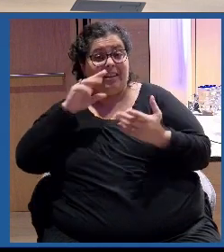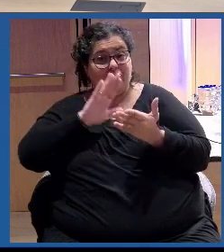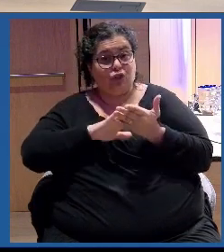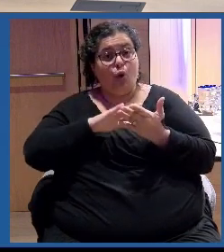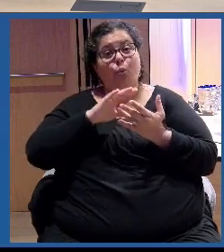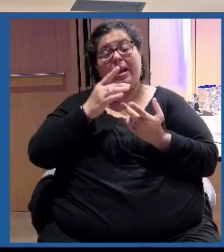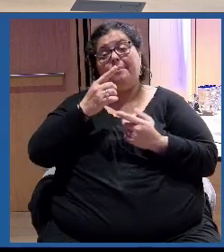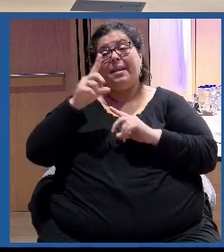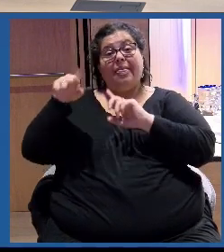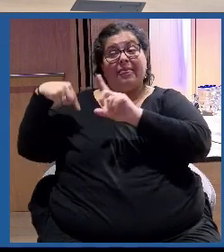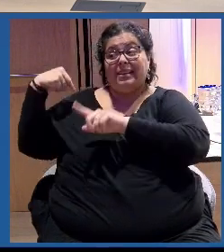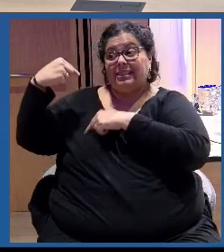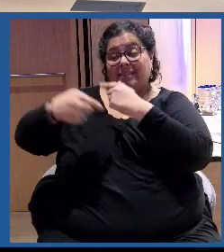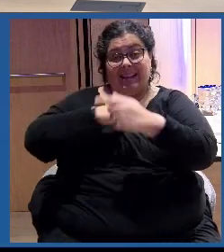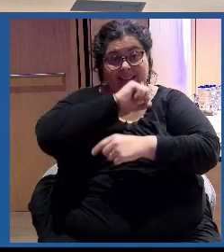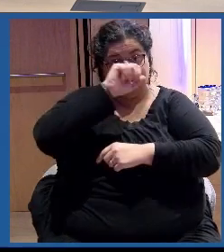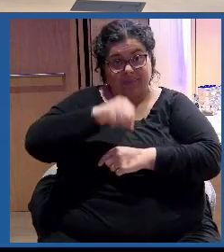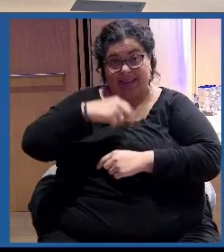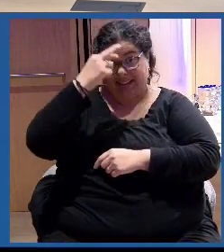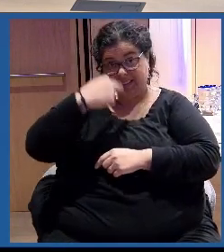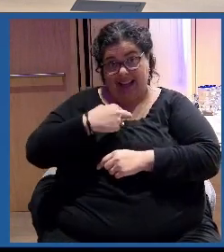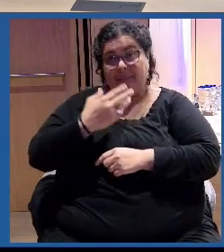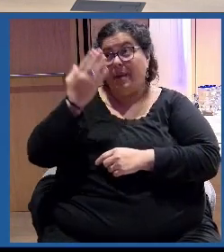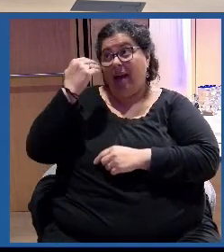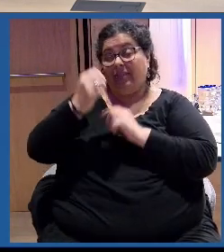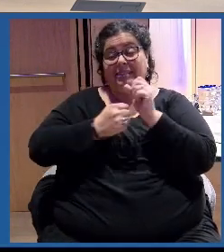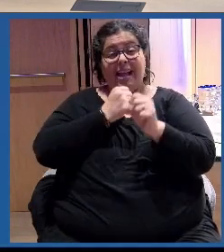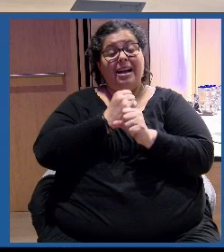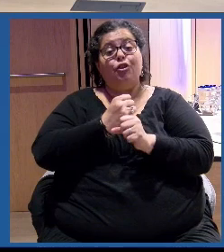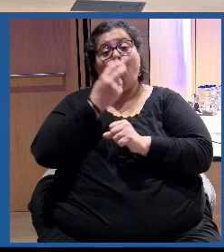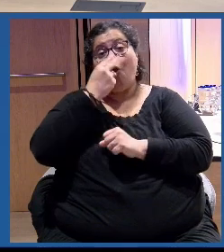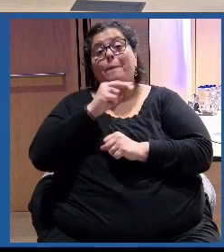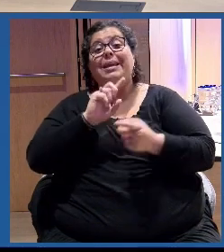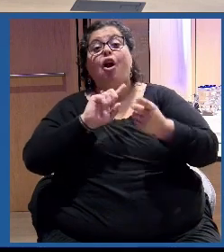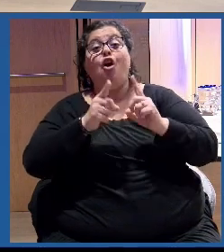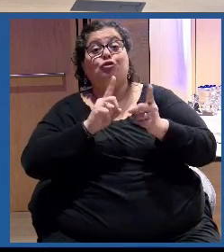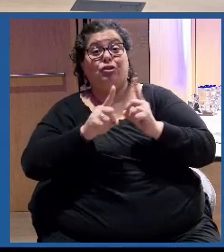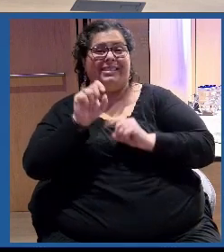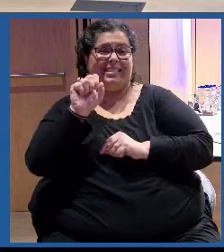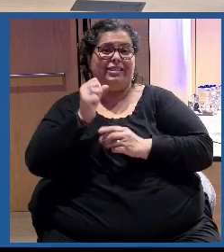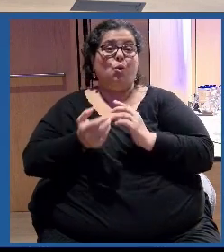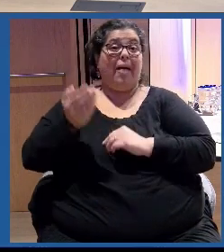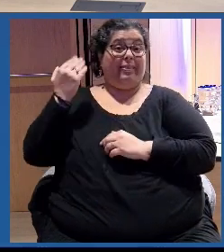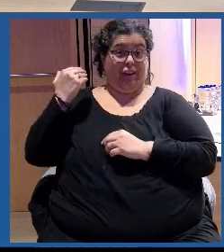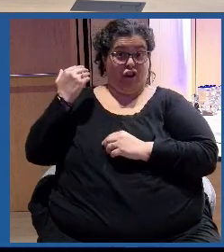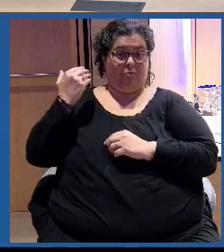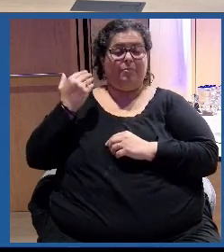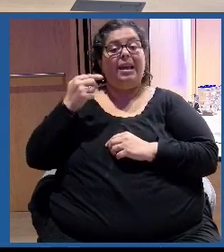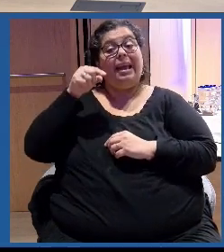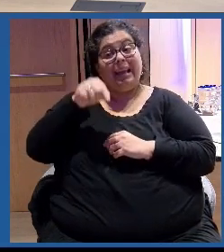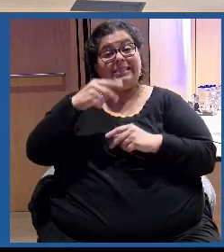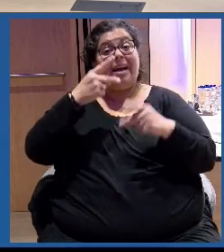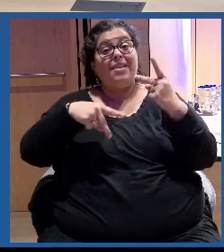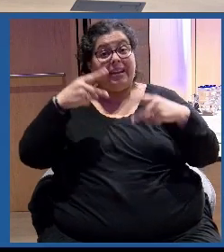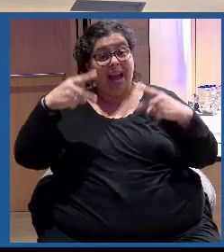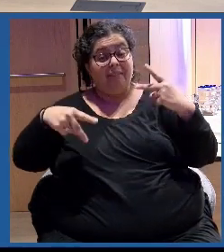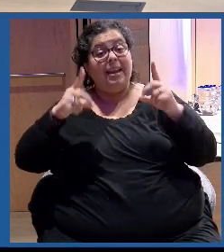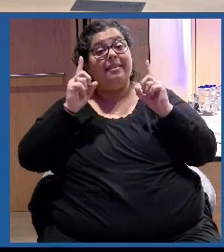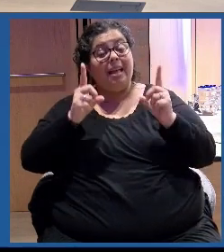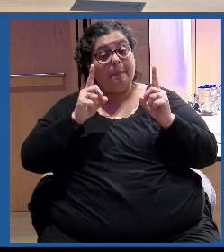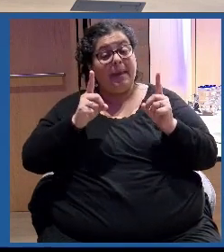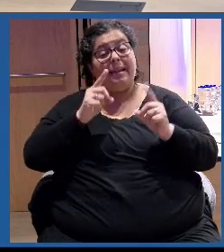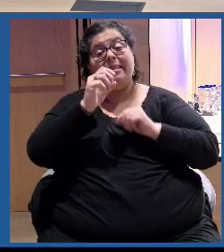releva fue la primera vez en el censo 2011, o sea, en el censo anterior, y esa variable también se releva a partir del